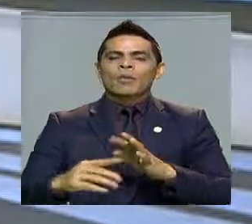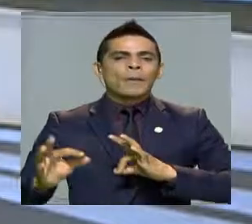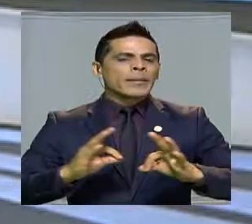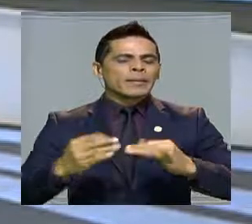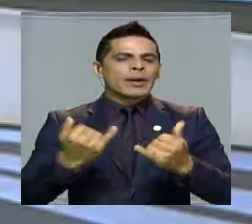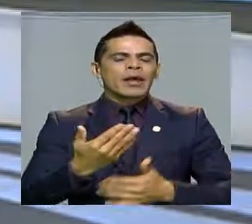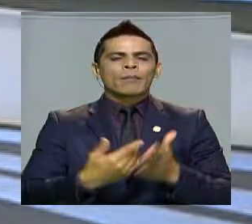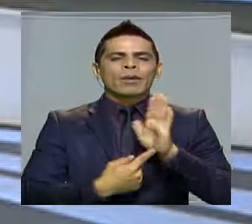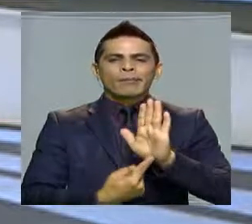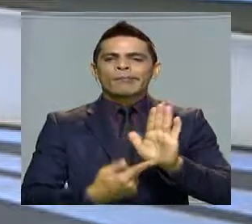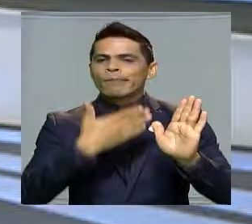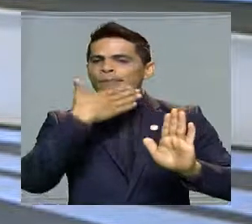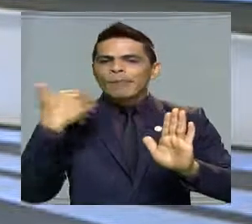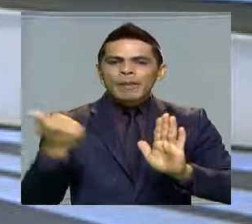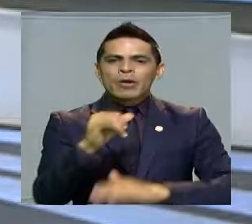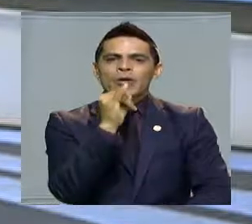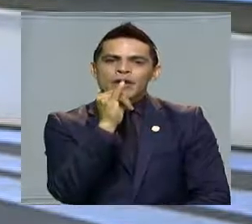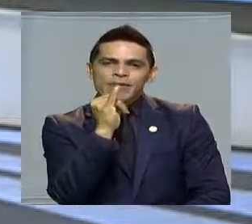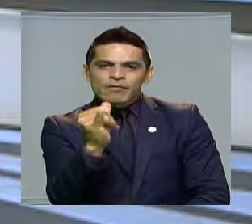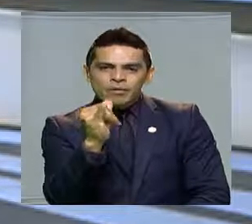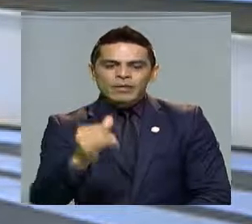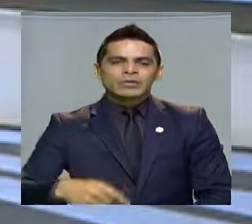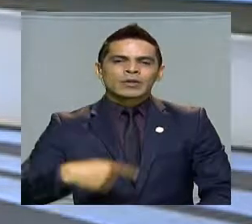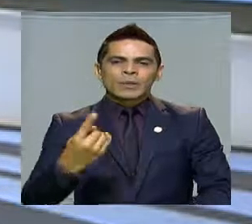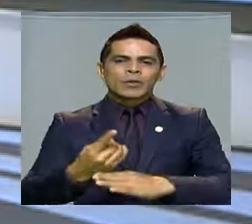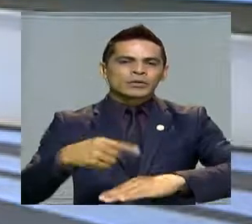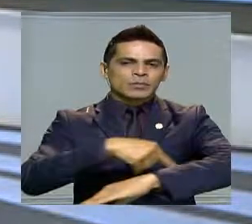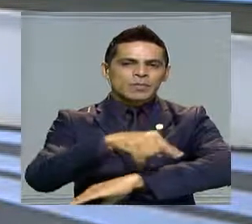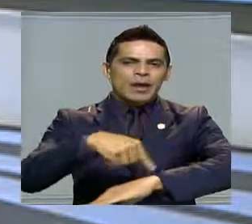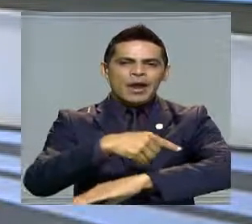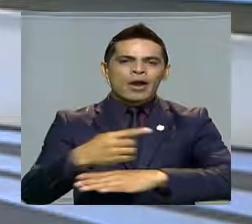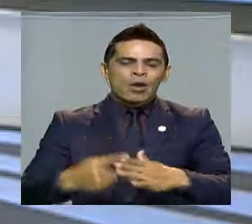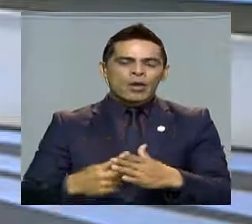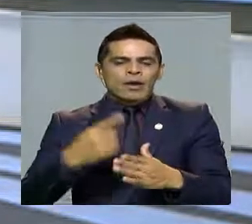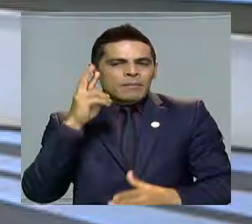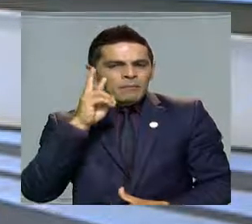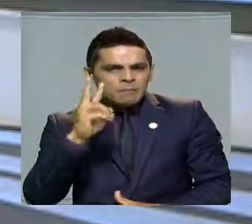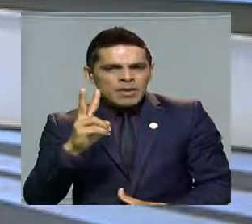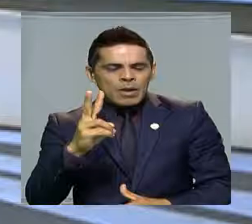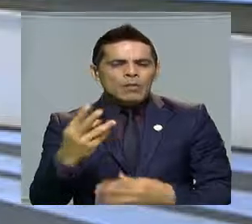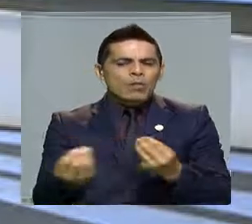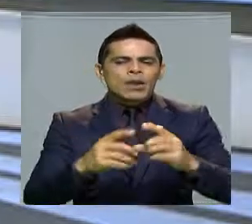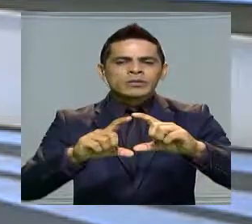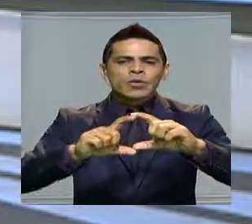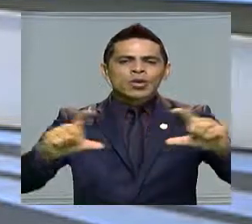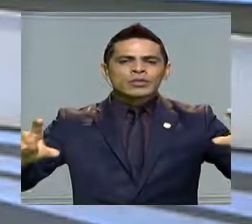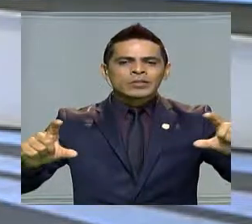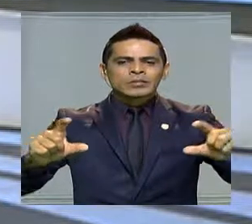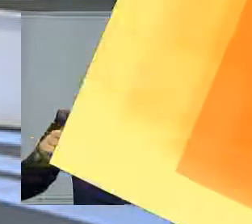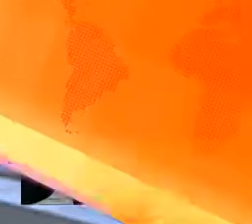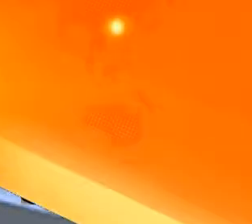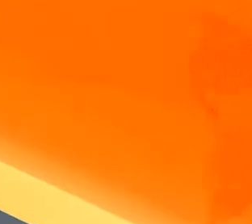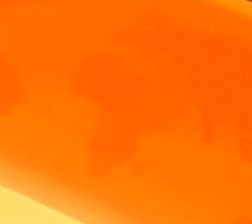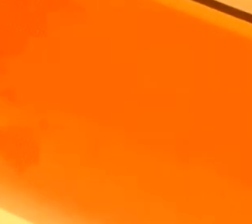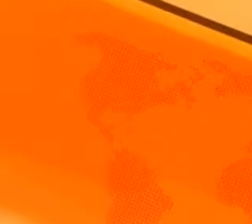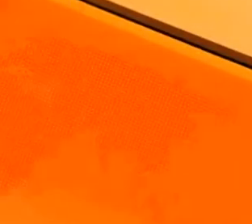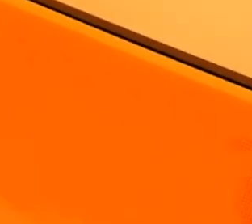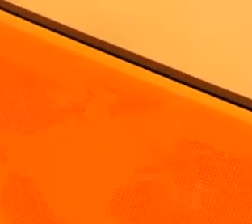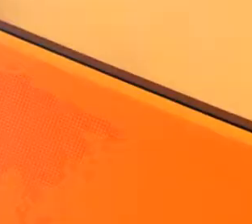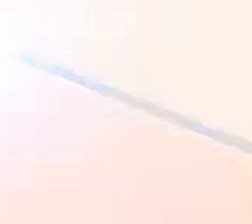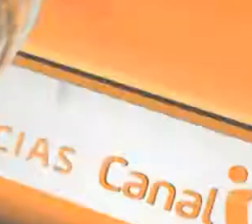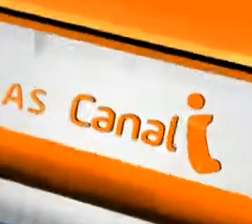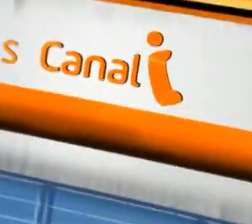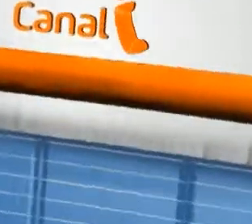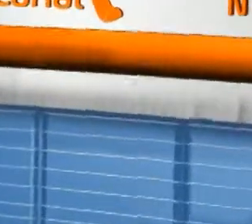para llevarles la mejor información durante la siguiente hora. Así que conozcamos cuáles son los titulares del día de hoy.